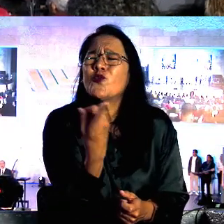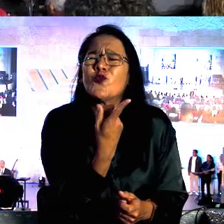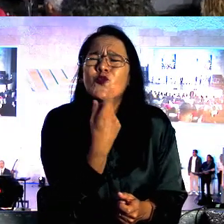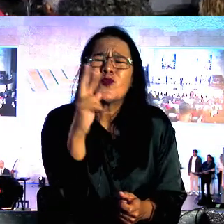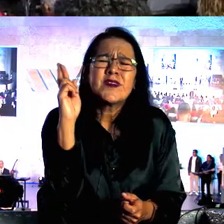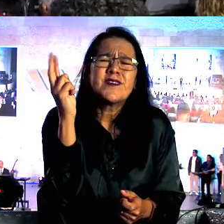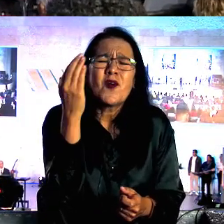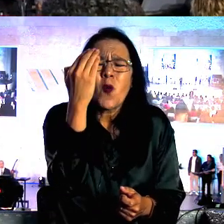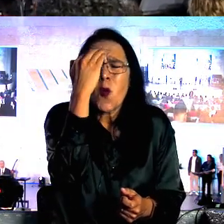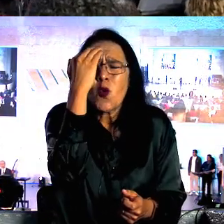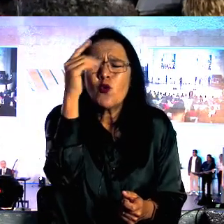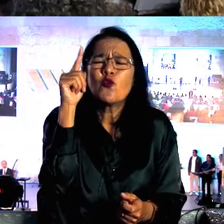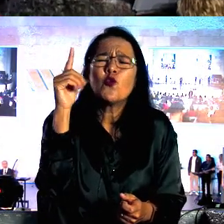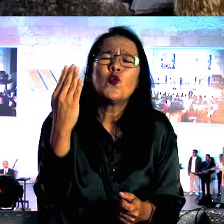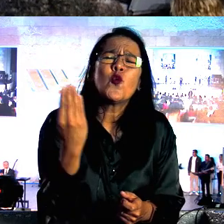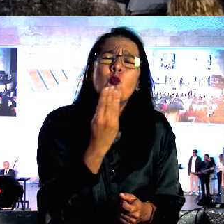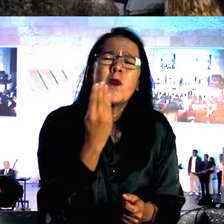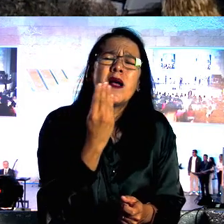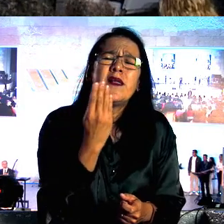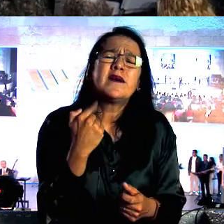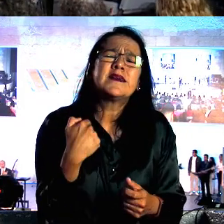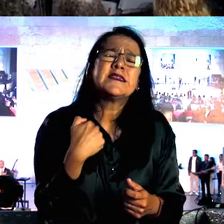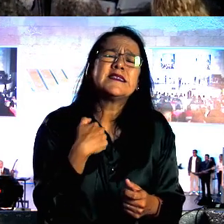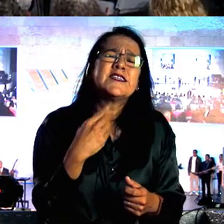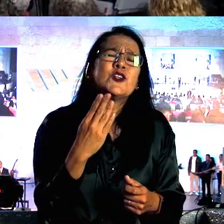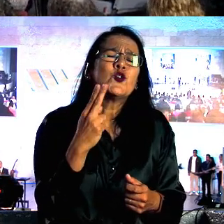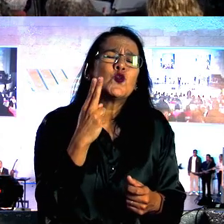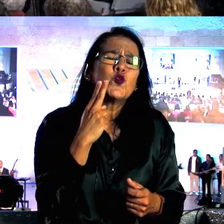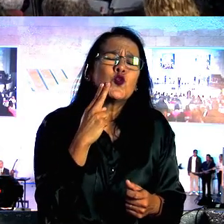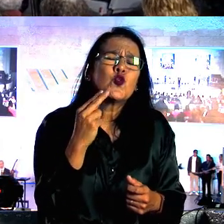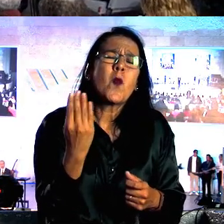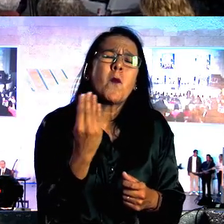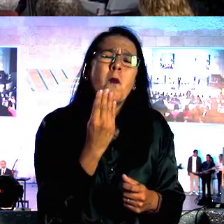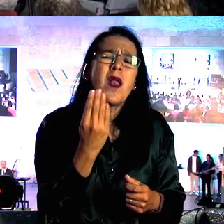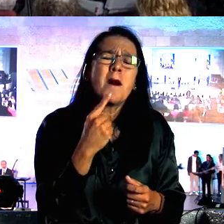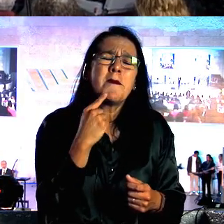la hemos utilizado para discutir para polemizar